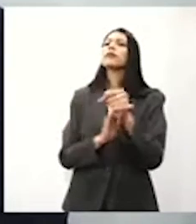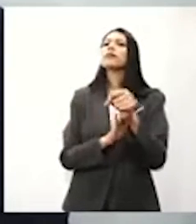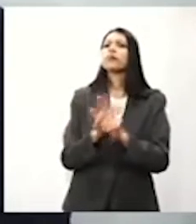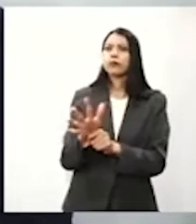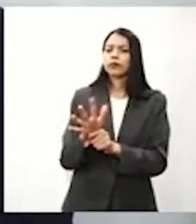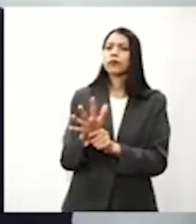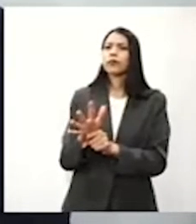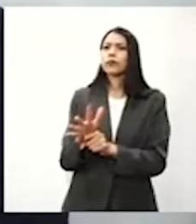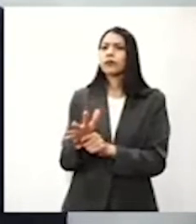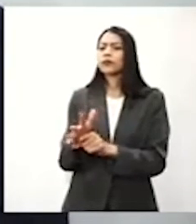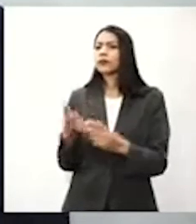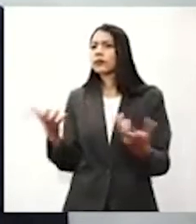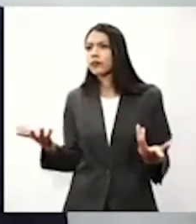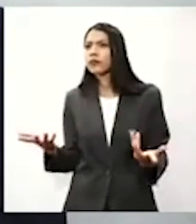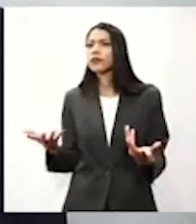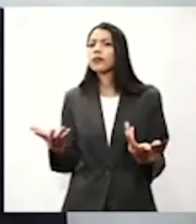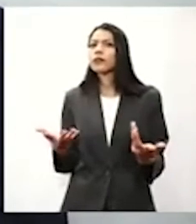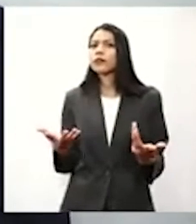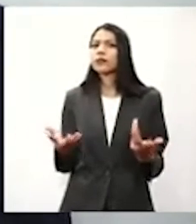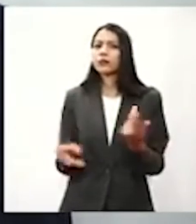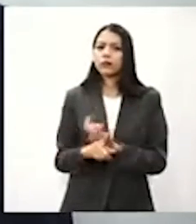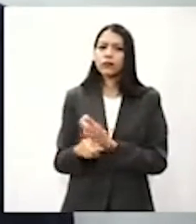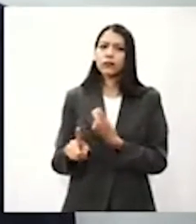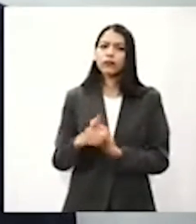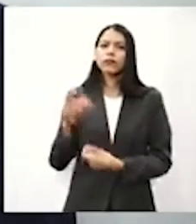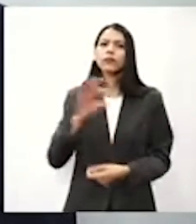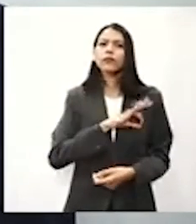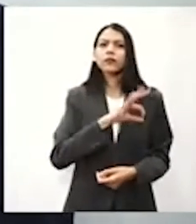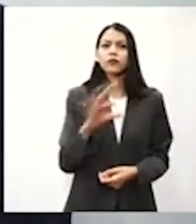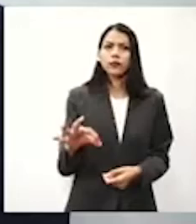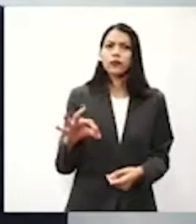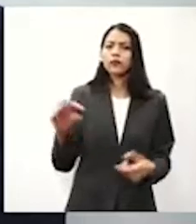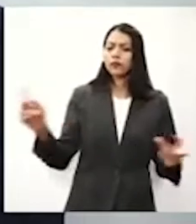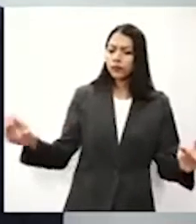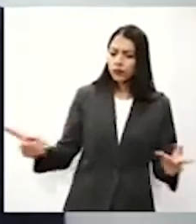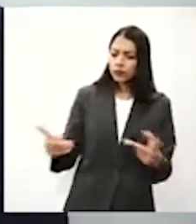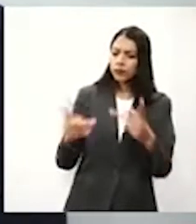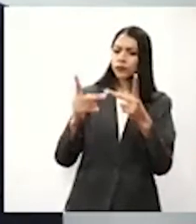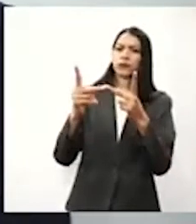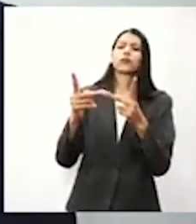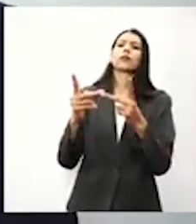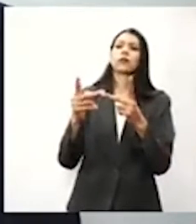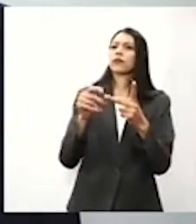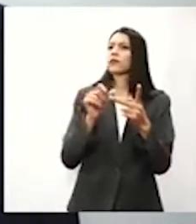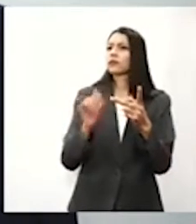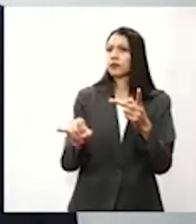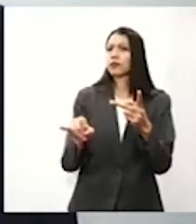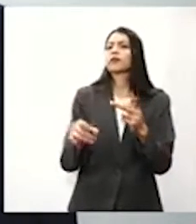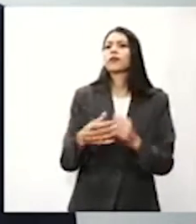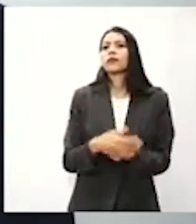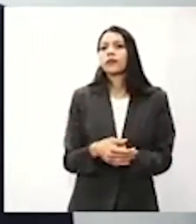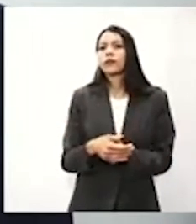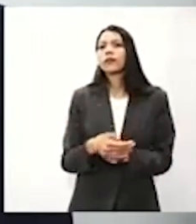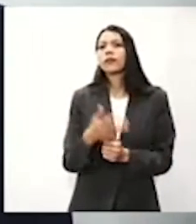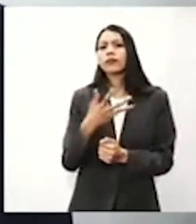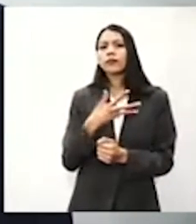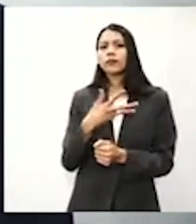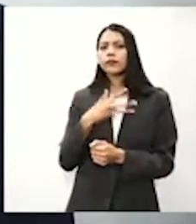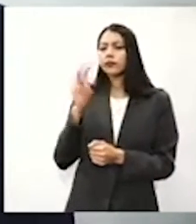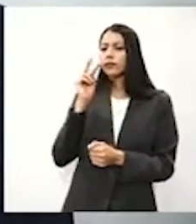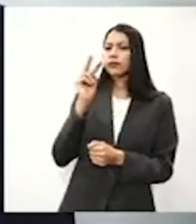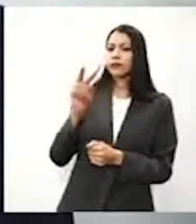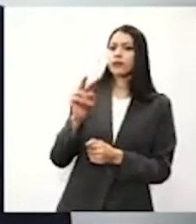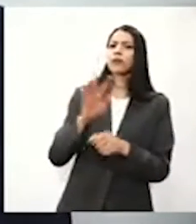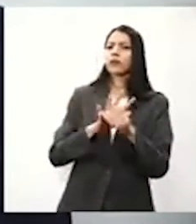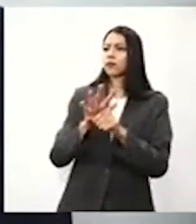su domicilio. Sobre el homicidio del alcalde, los agentes investigadores de la Fiscalía han realizado todos los actos